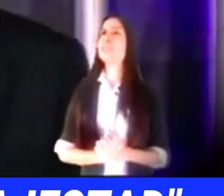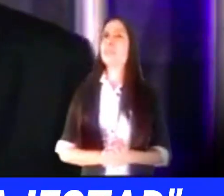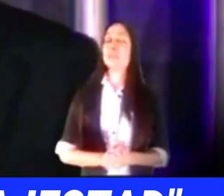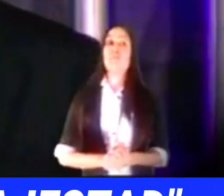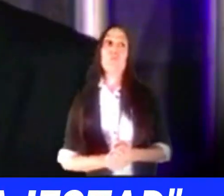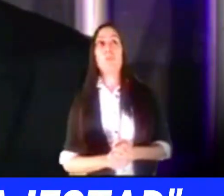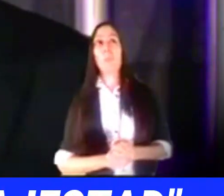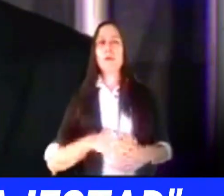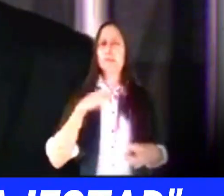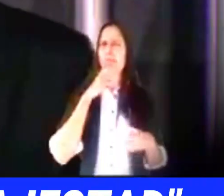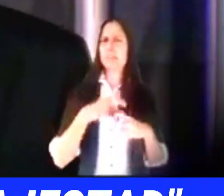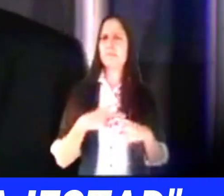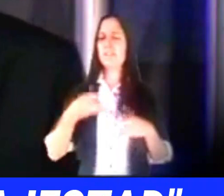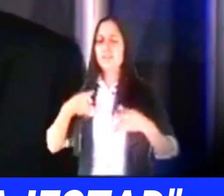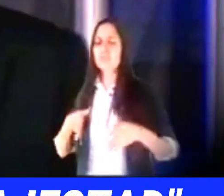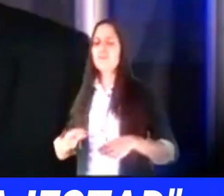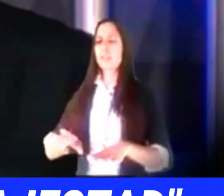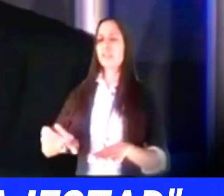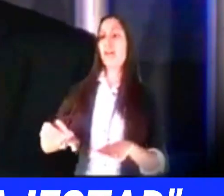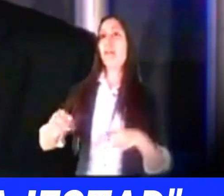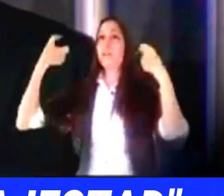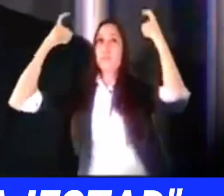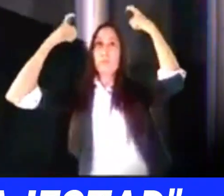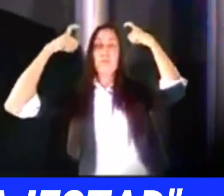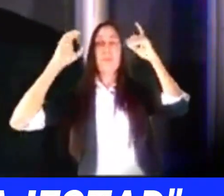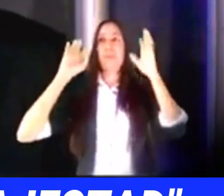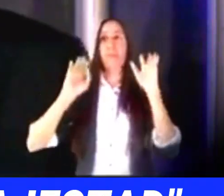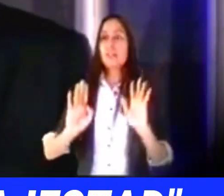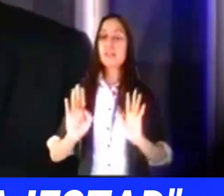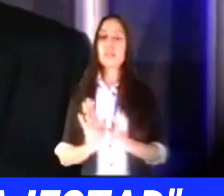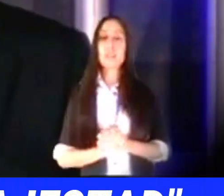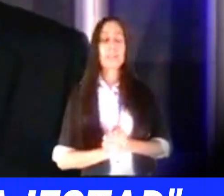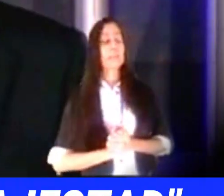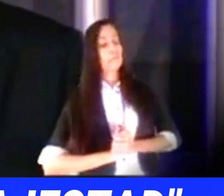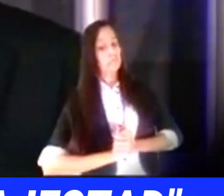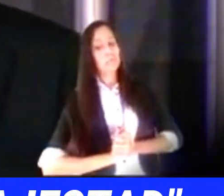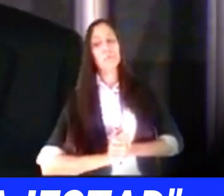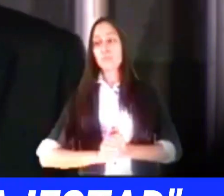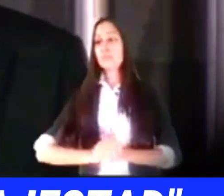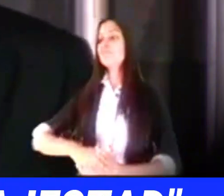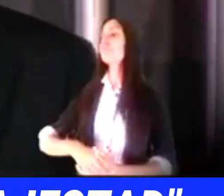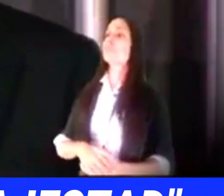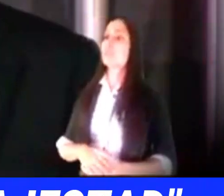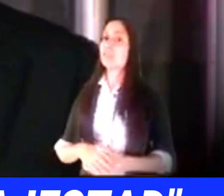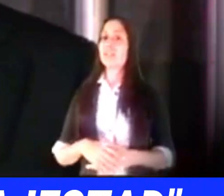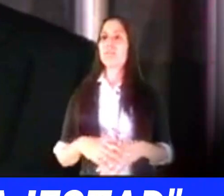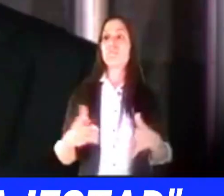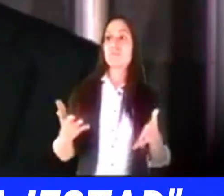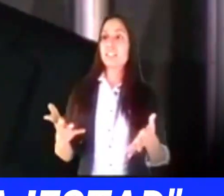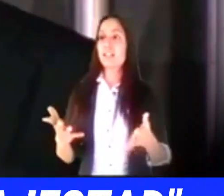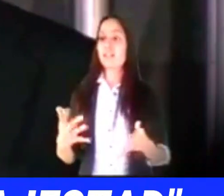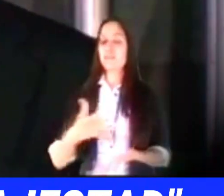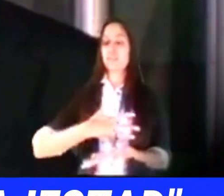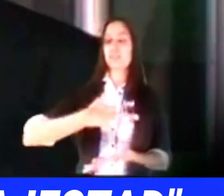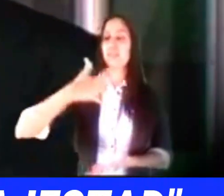no es fácil nacer en esa cuna real, no es fácil tener los privilegios que ellos